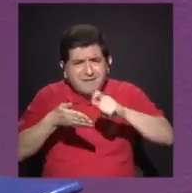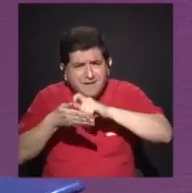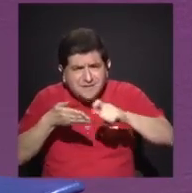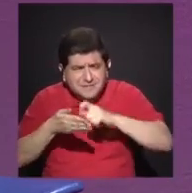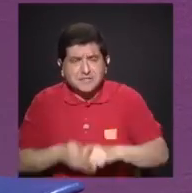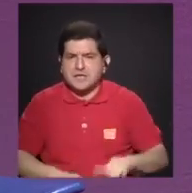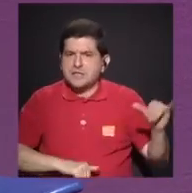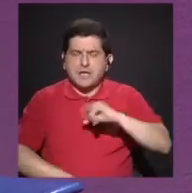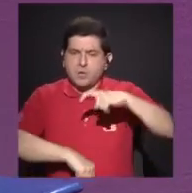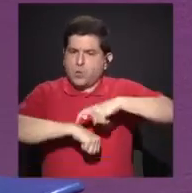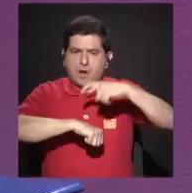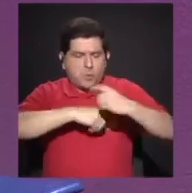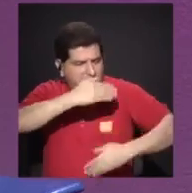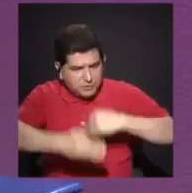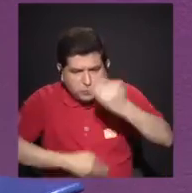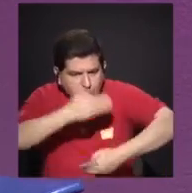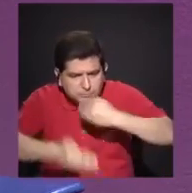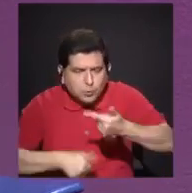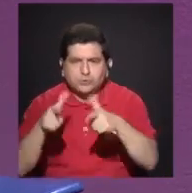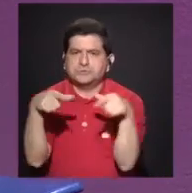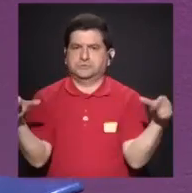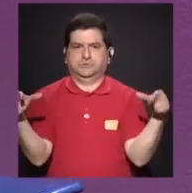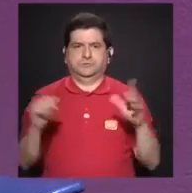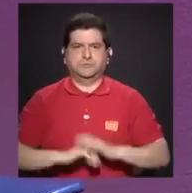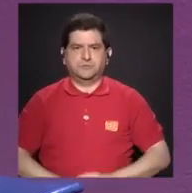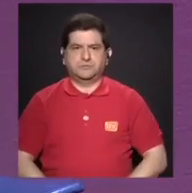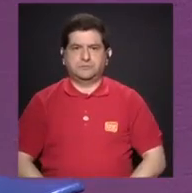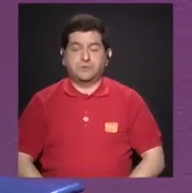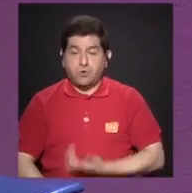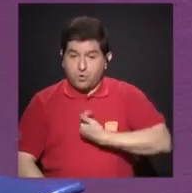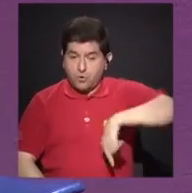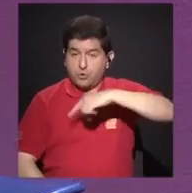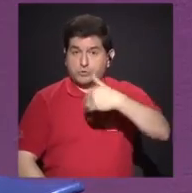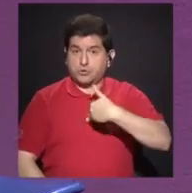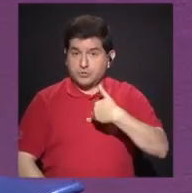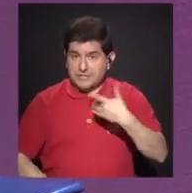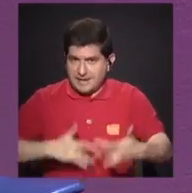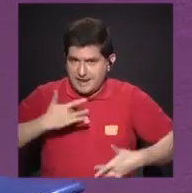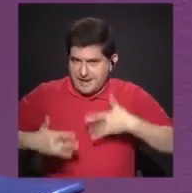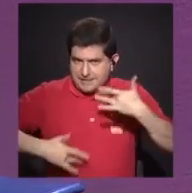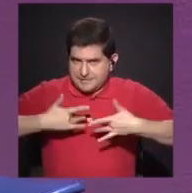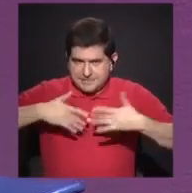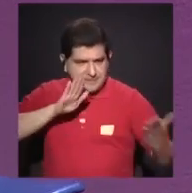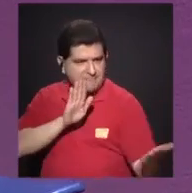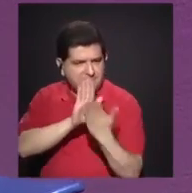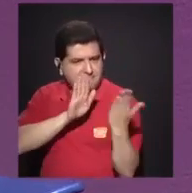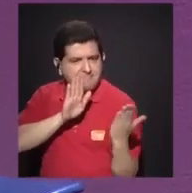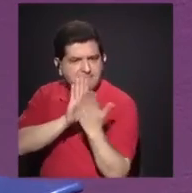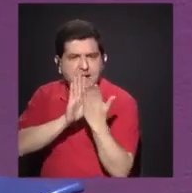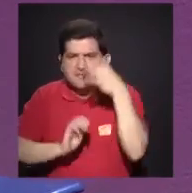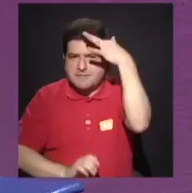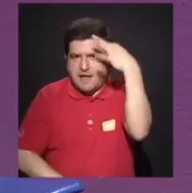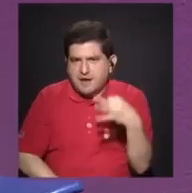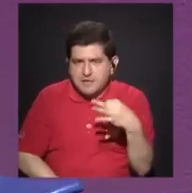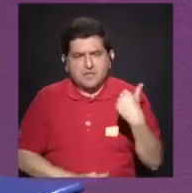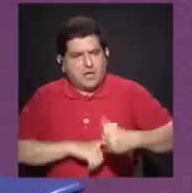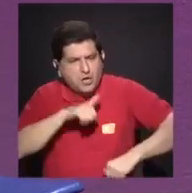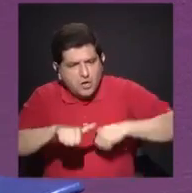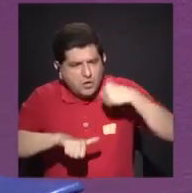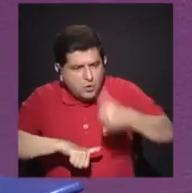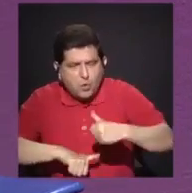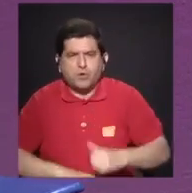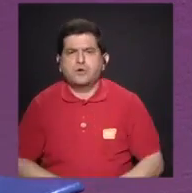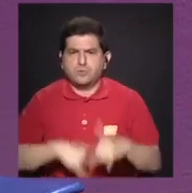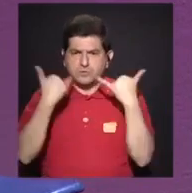moverse al paso de la lengua, sino que cuando tenemos cierta sensibilidad frente a las posiciones y a las luchas que